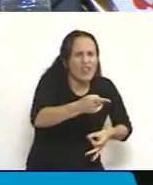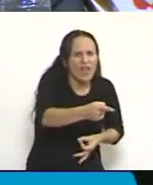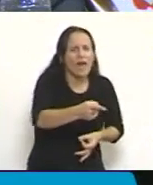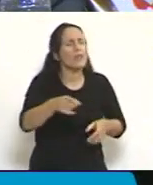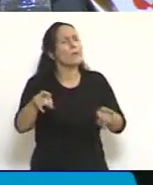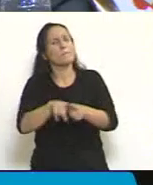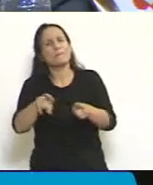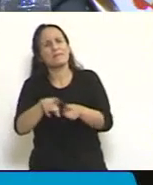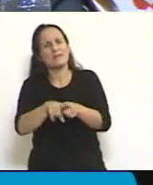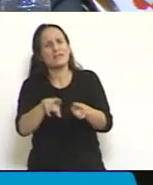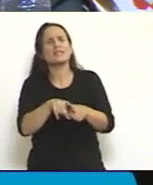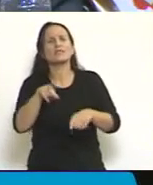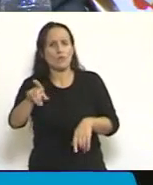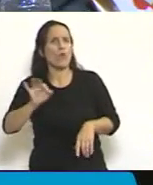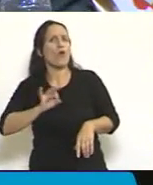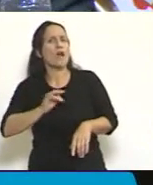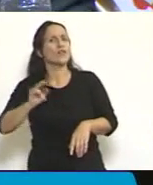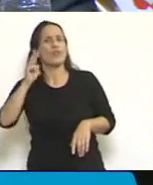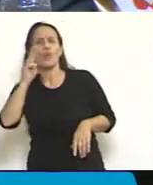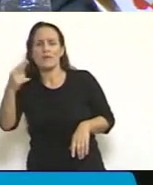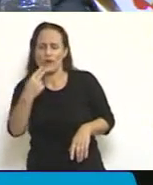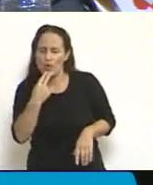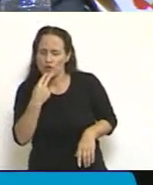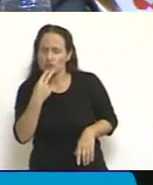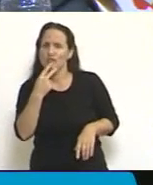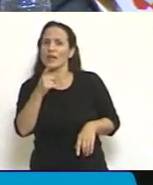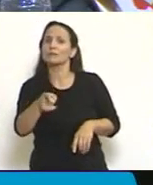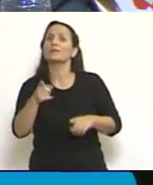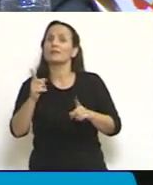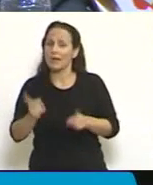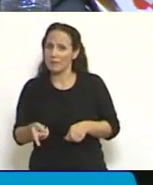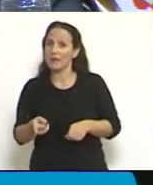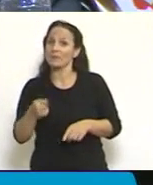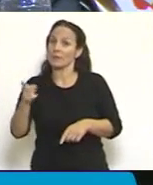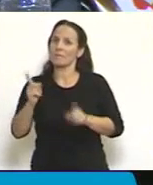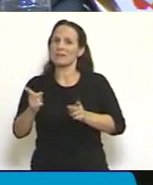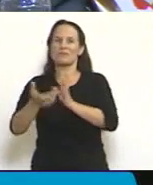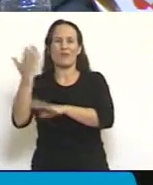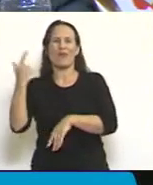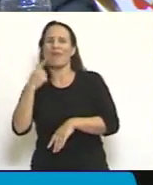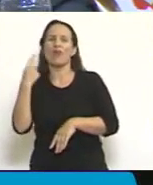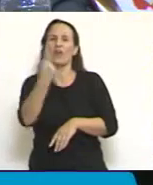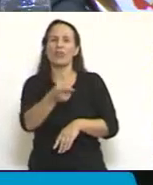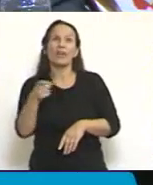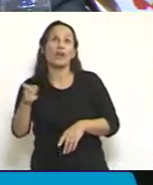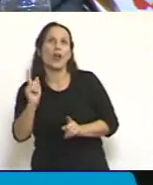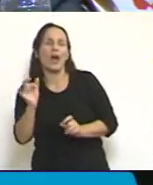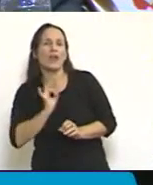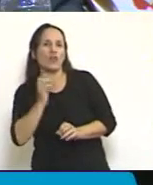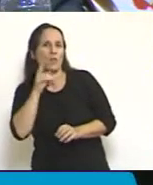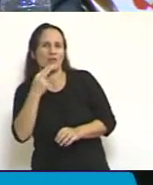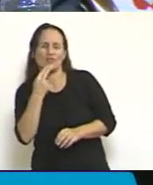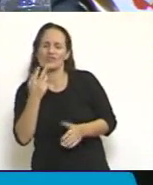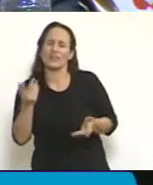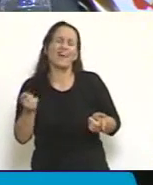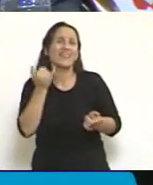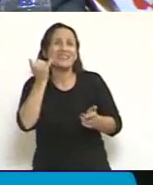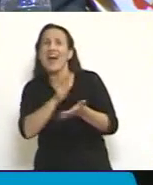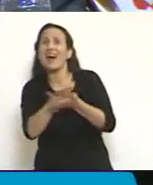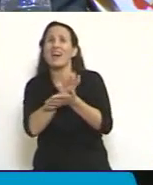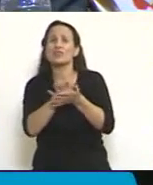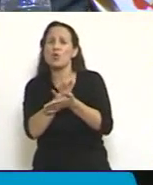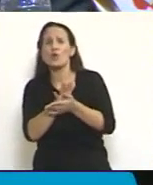que luego se corrigen en base a decretos de necesidad de urgencia y decisiones administrativas es una constante que viene teniendo lugar desde el año